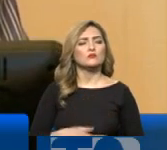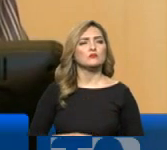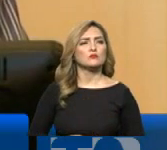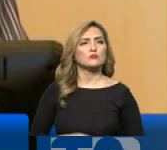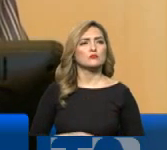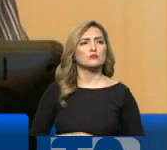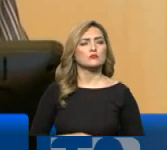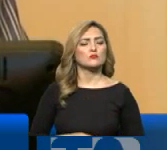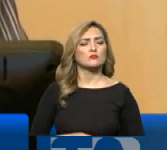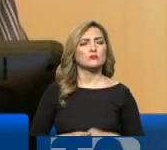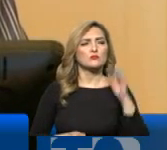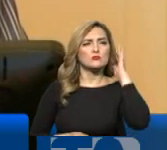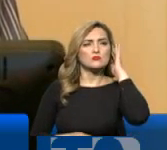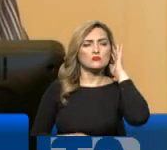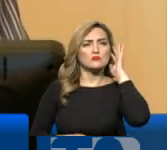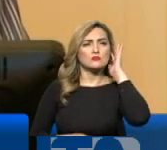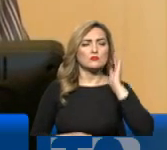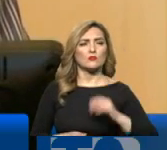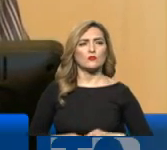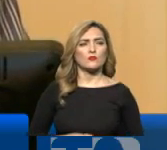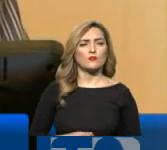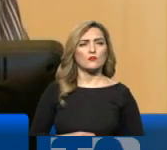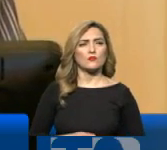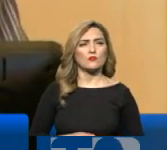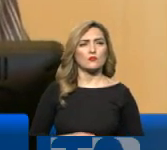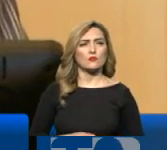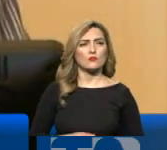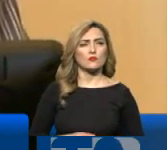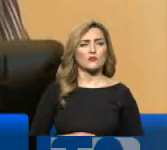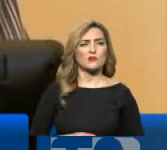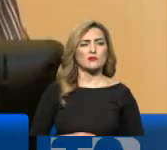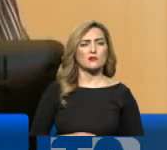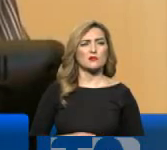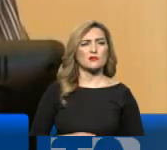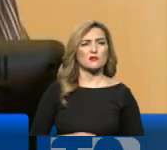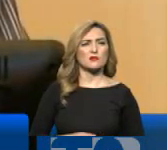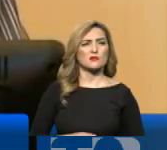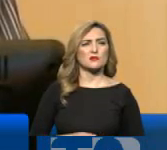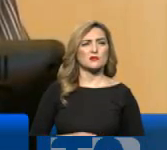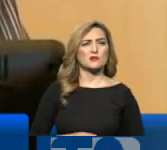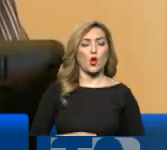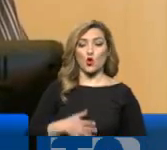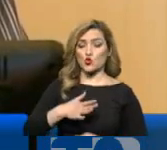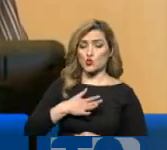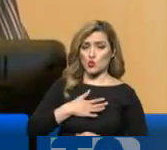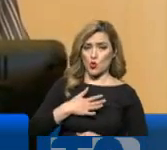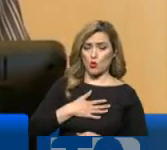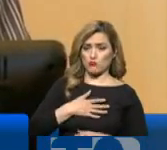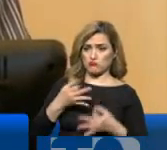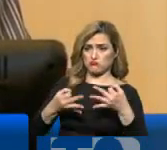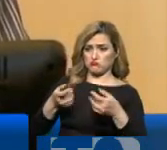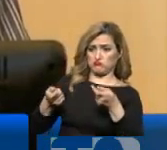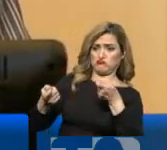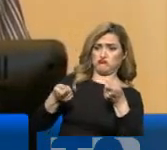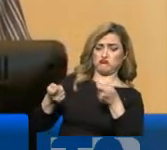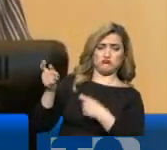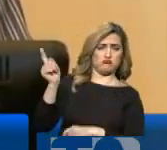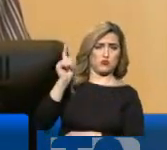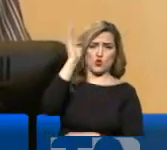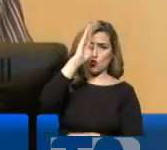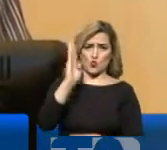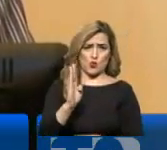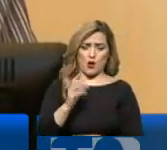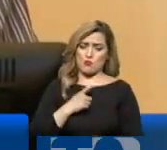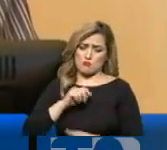No he intervenido nunca en la justicia. Solamente creo que como ciudadano puedo manifestarme, al igual que lo están haciendo todos